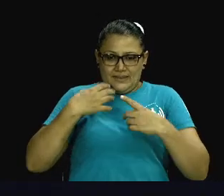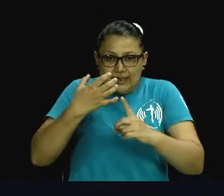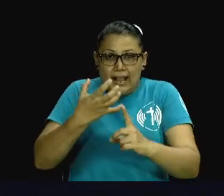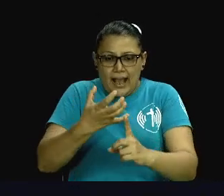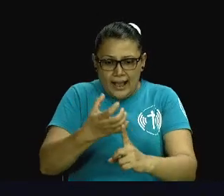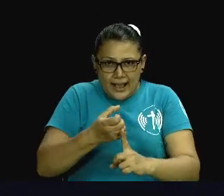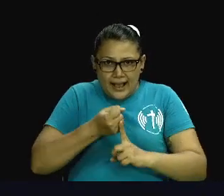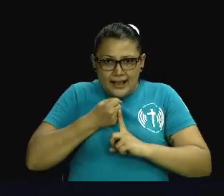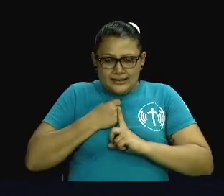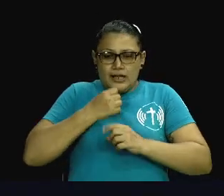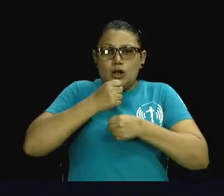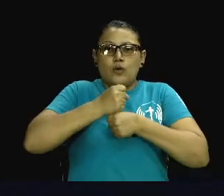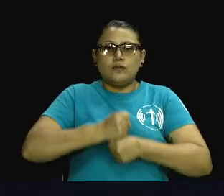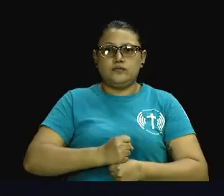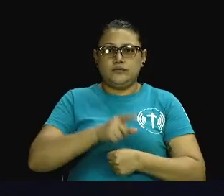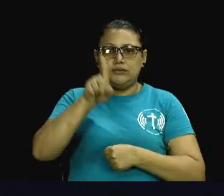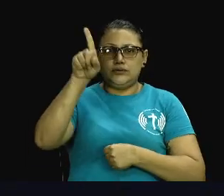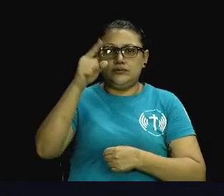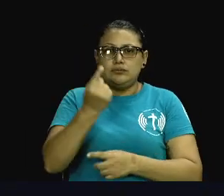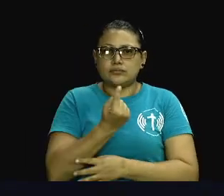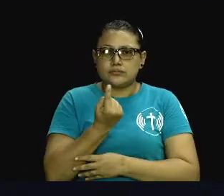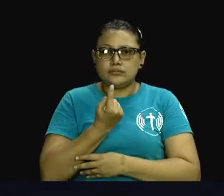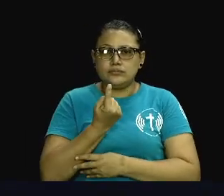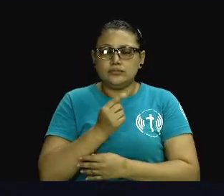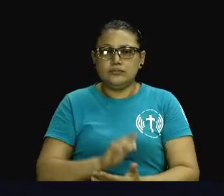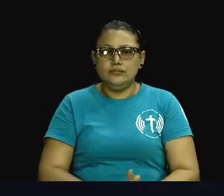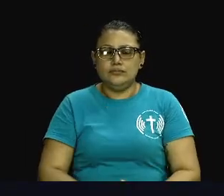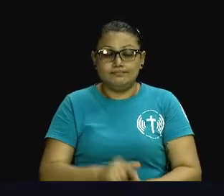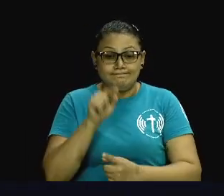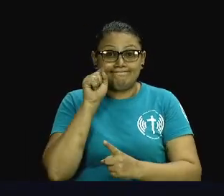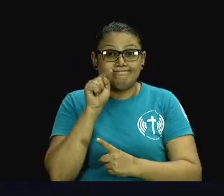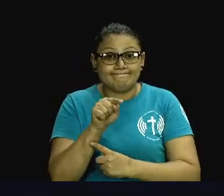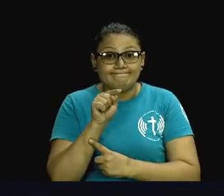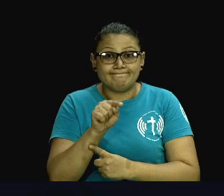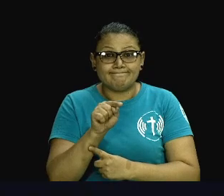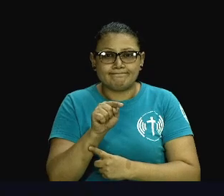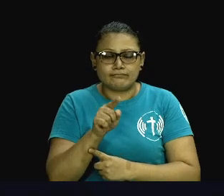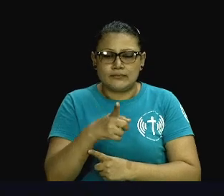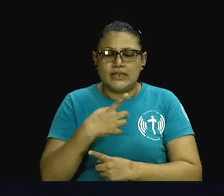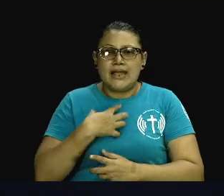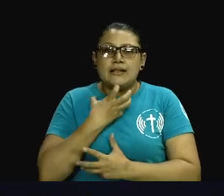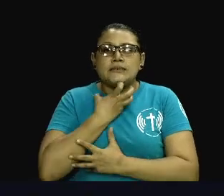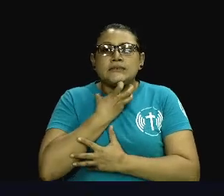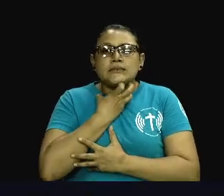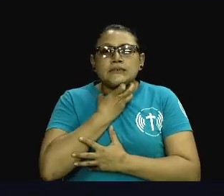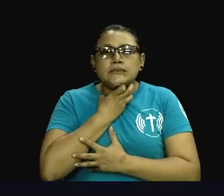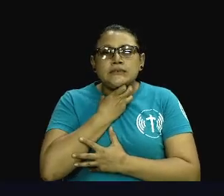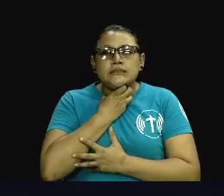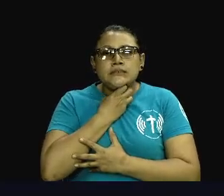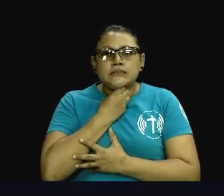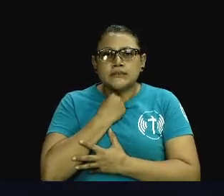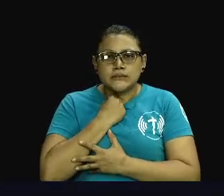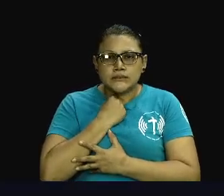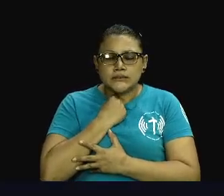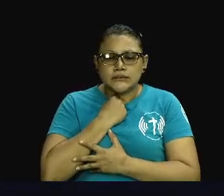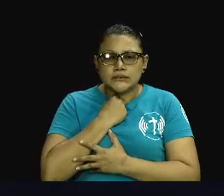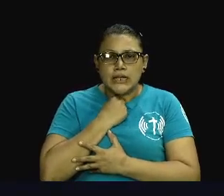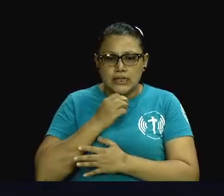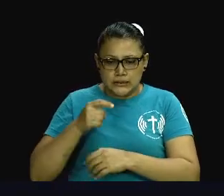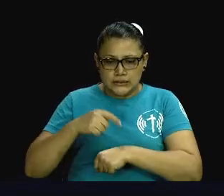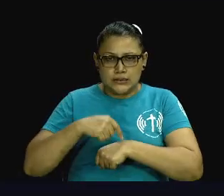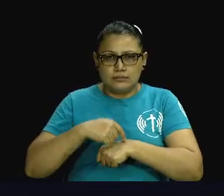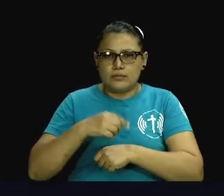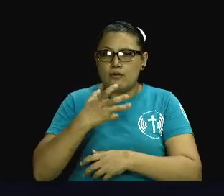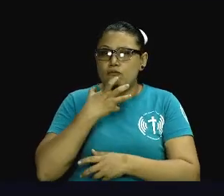tu confianza y es por eso que muchos pedimos con resentimientos más en estas épocas difíciles